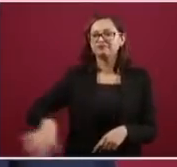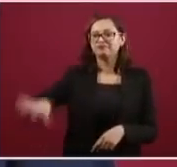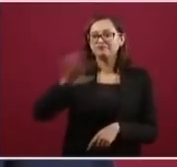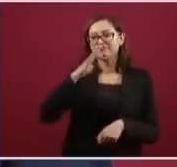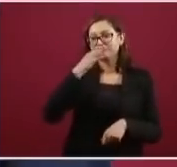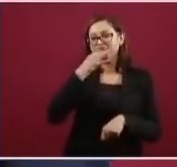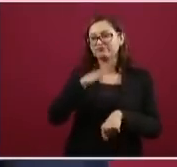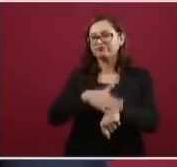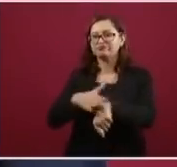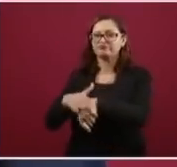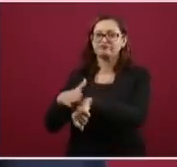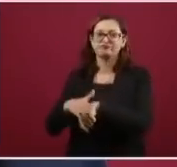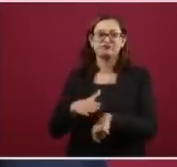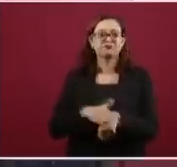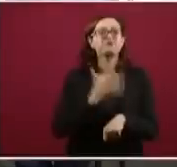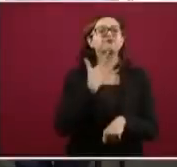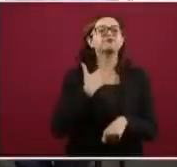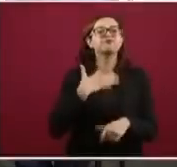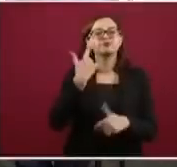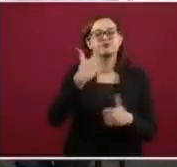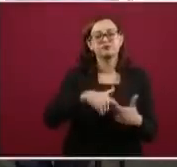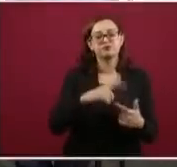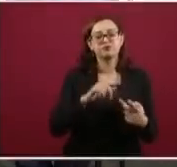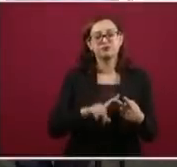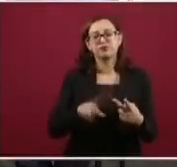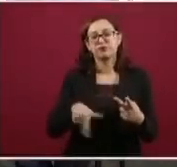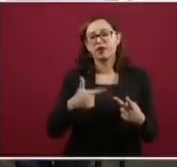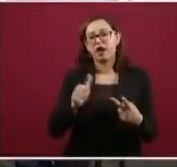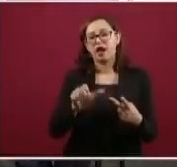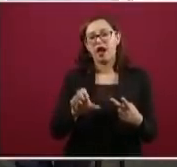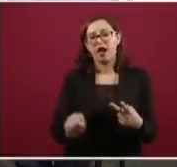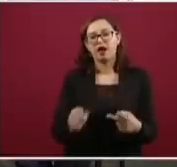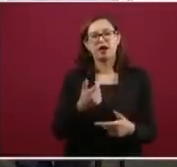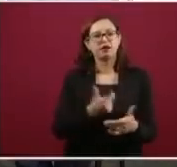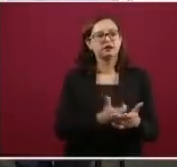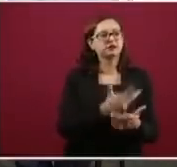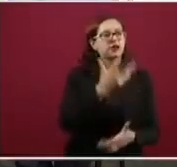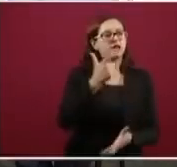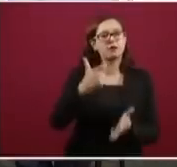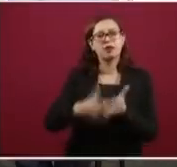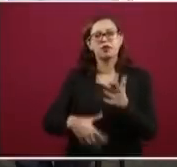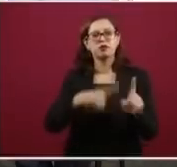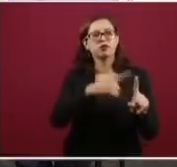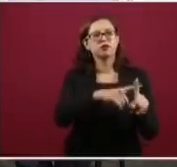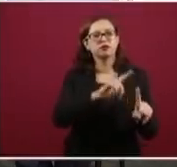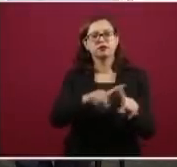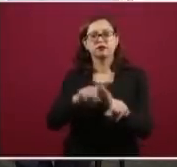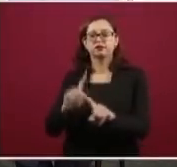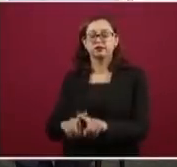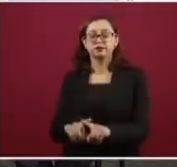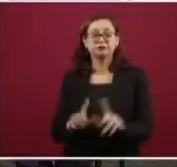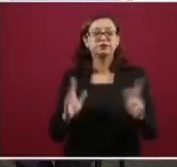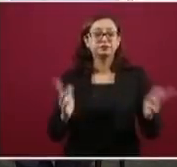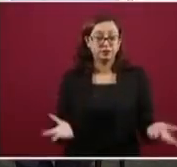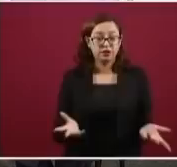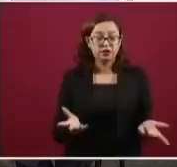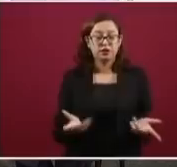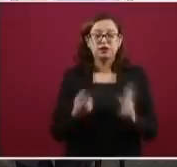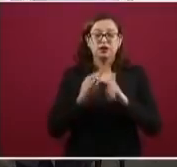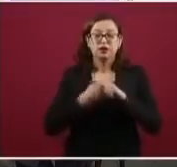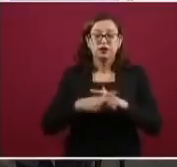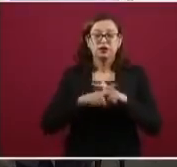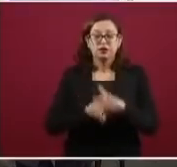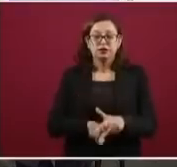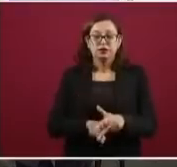quién en los precios de los combustibles si les parece comenzamos con